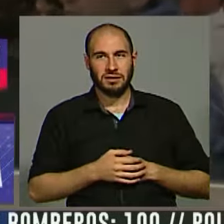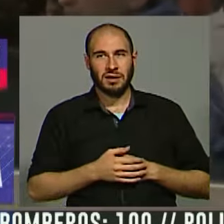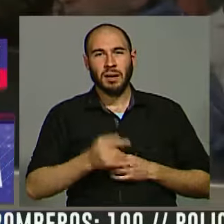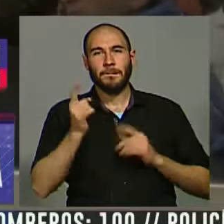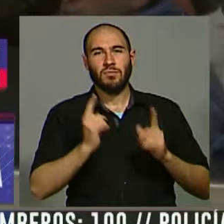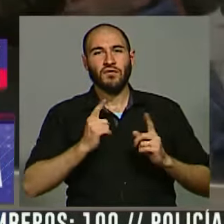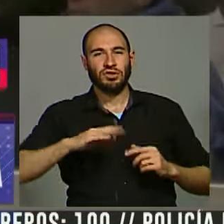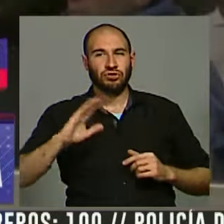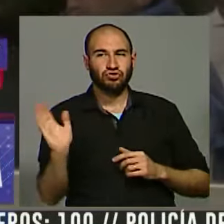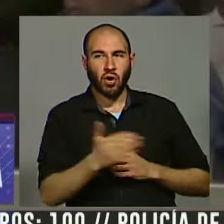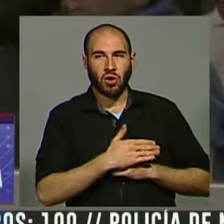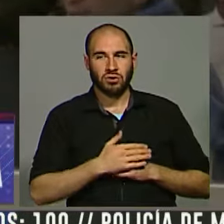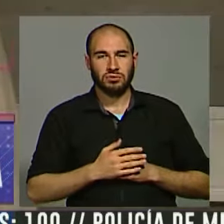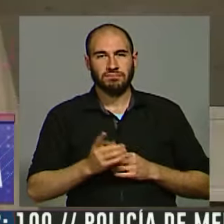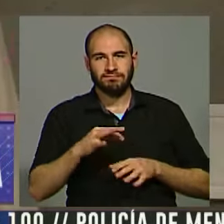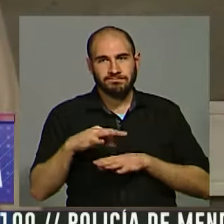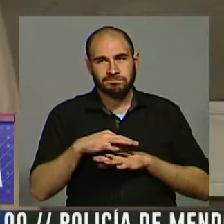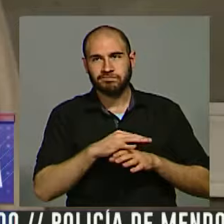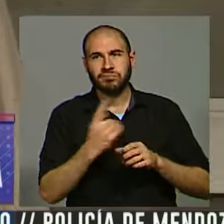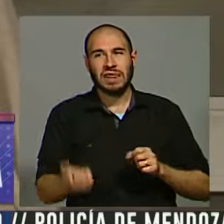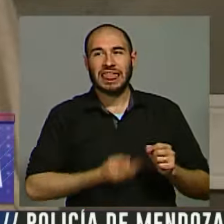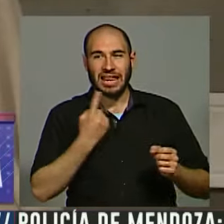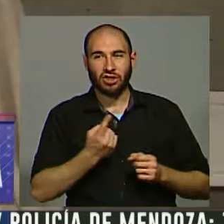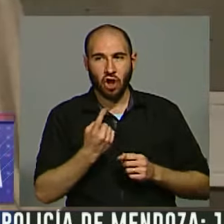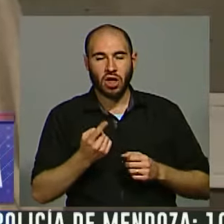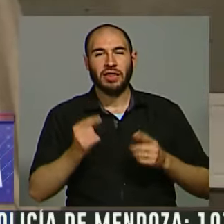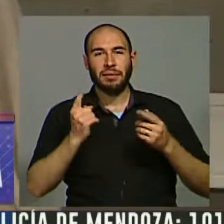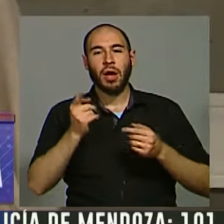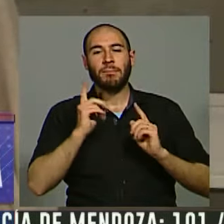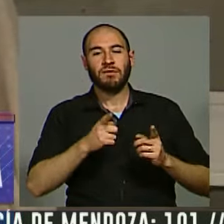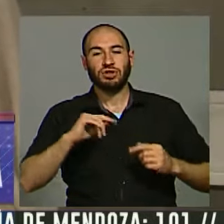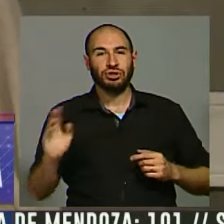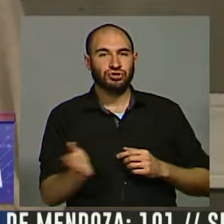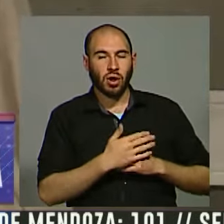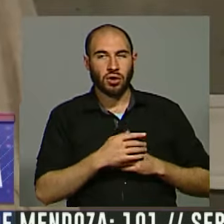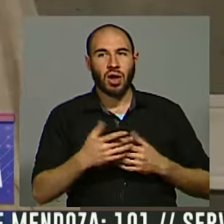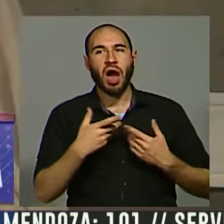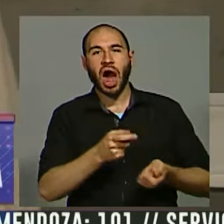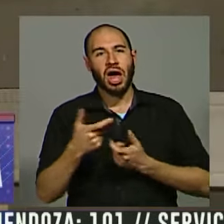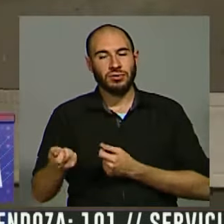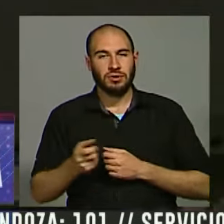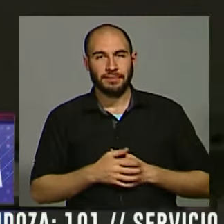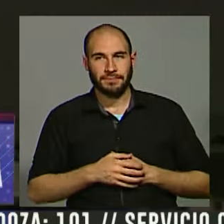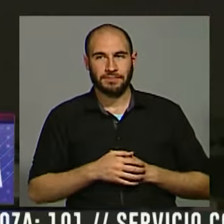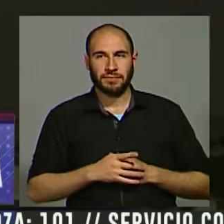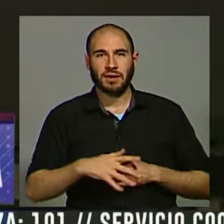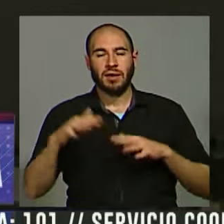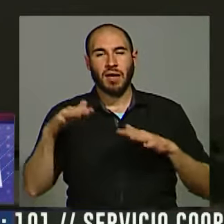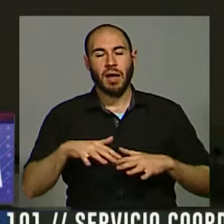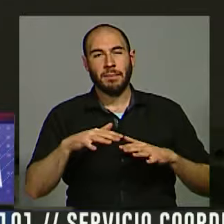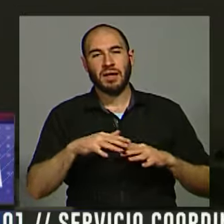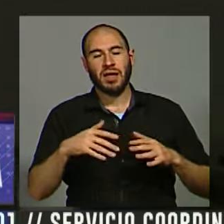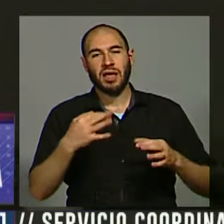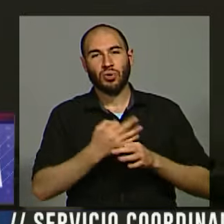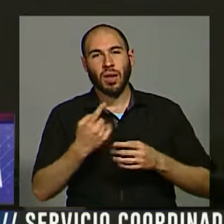los profesores que dirigen, por su director y todos los profesores que colaboran con la marcha de la Escuela